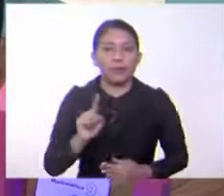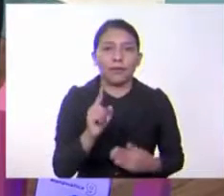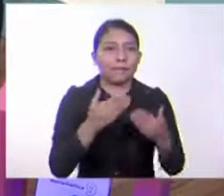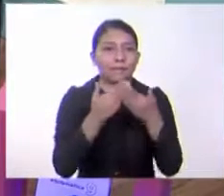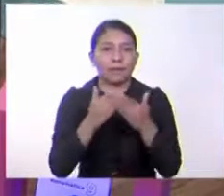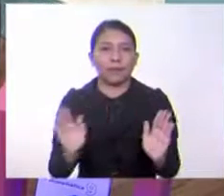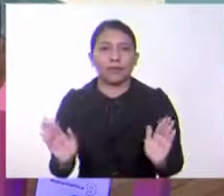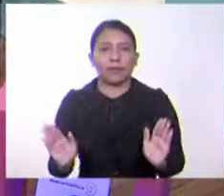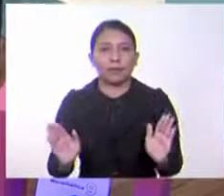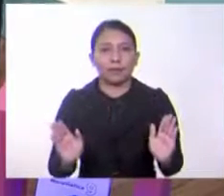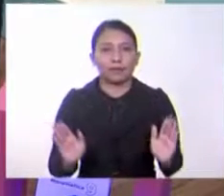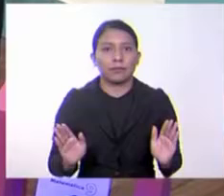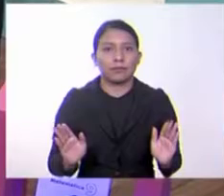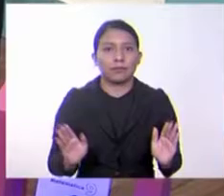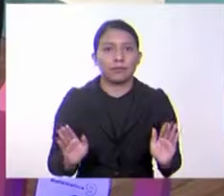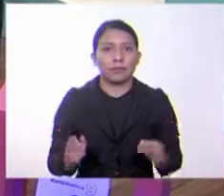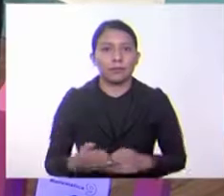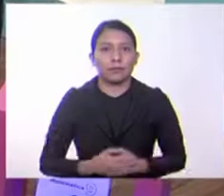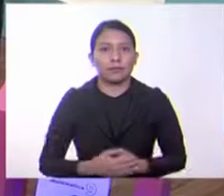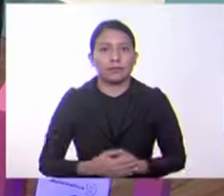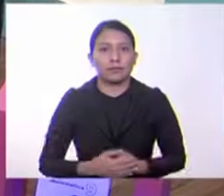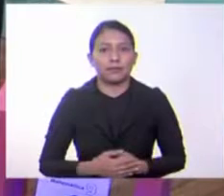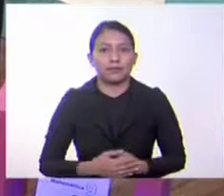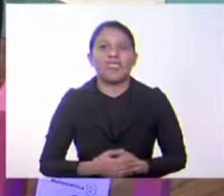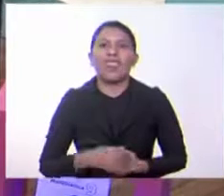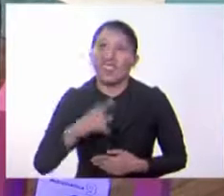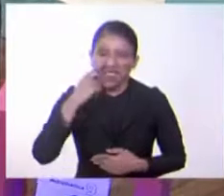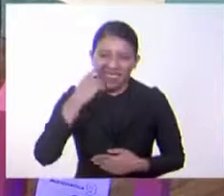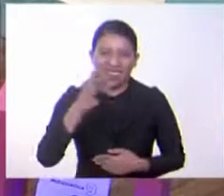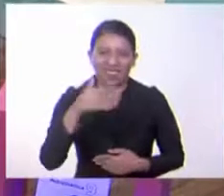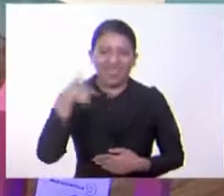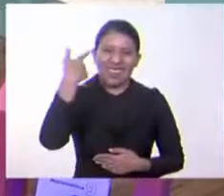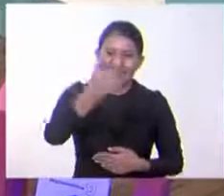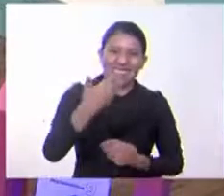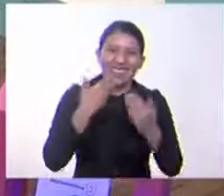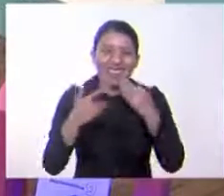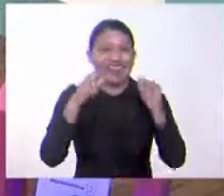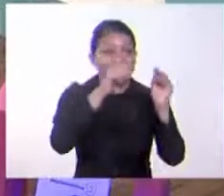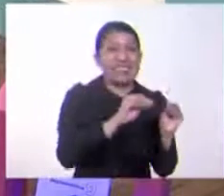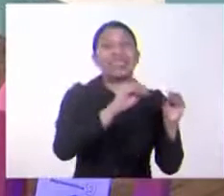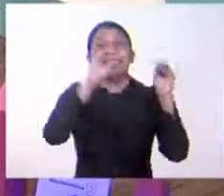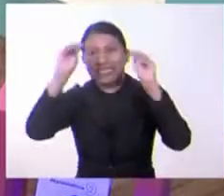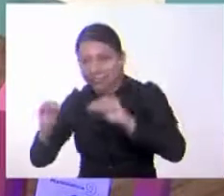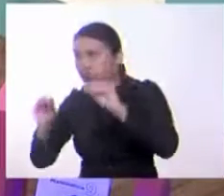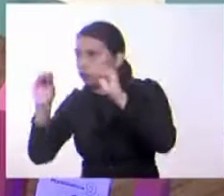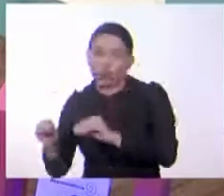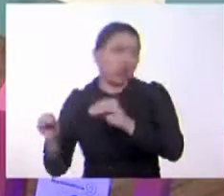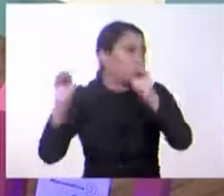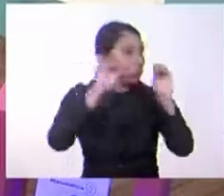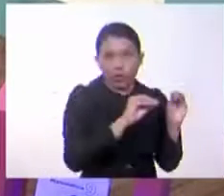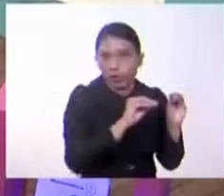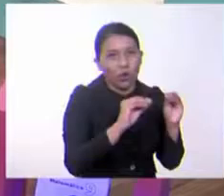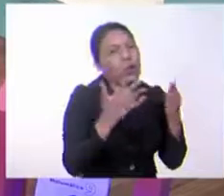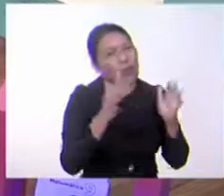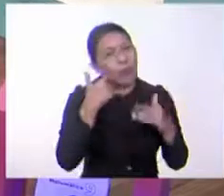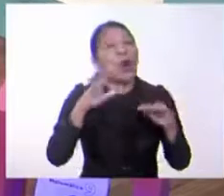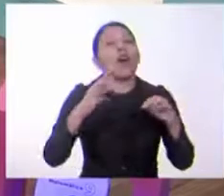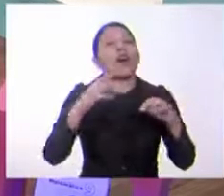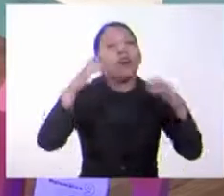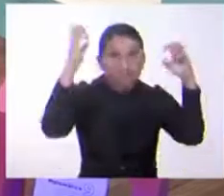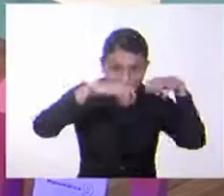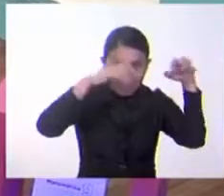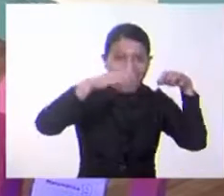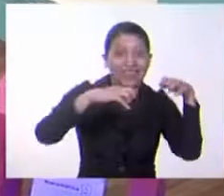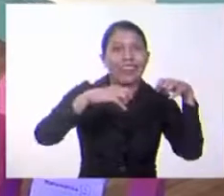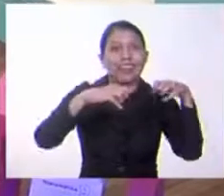equilátero. Como lo que pasaba aquí con los múltiplos de 10 y los múltiplos de 5. Exacto. Pero ahora